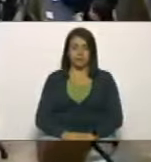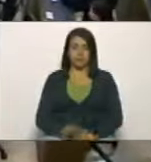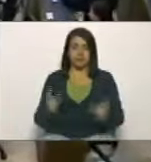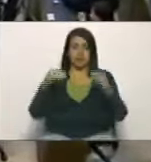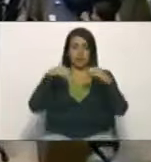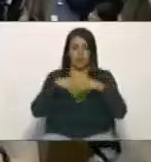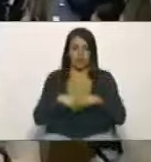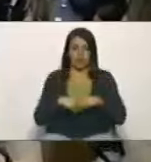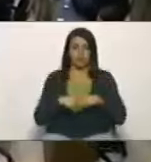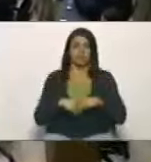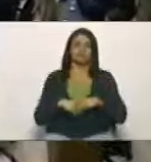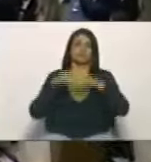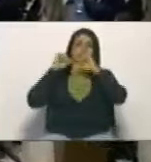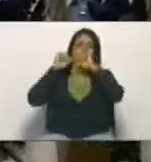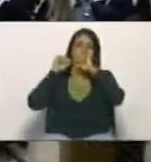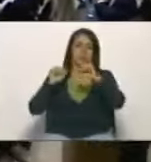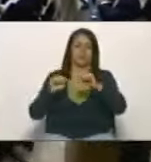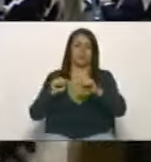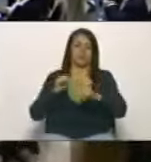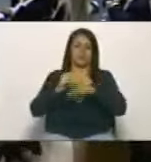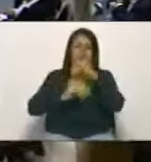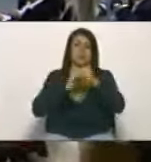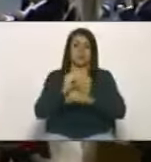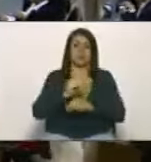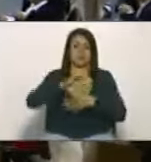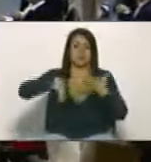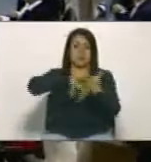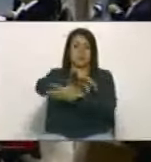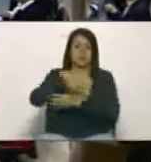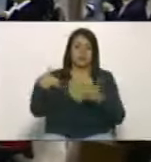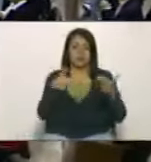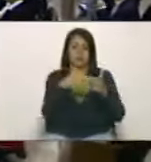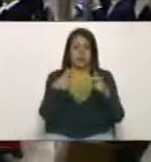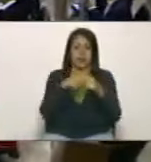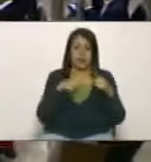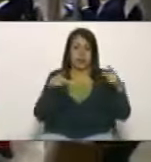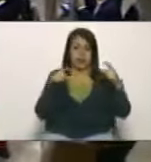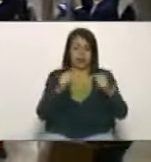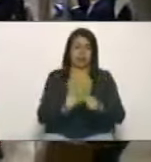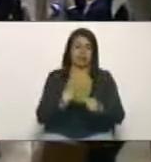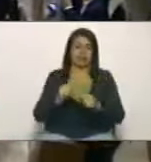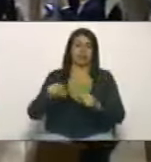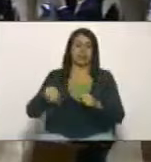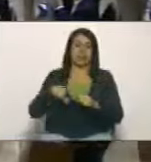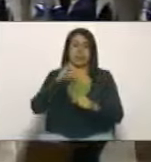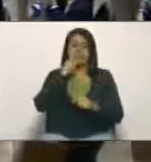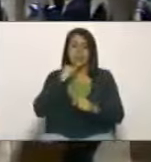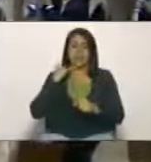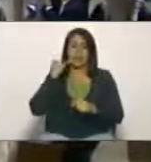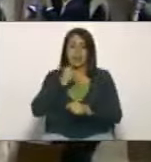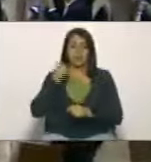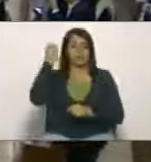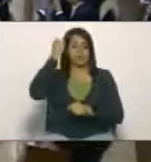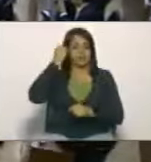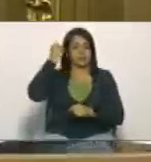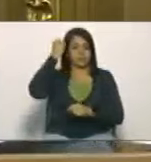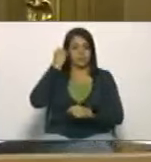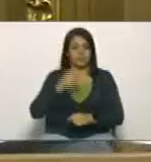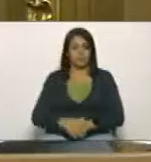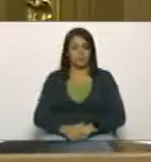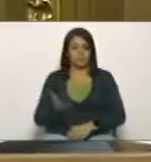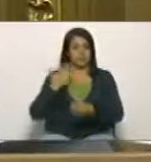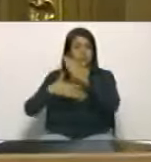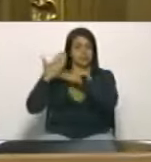Acuerdo. En enérgico repudio y condena a la escalada de violencia en la Franja de Gaza por parte del sionismo israelí, considerando que